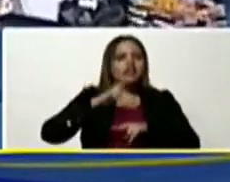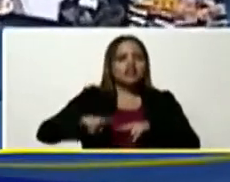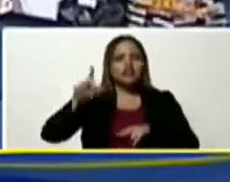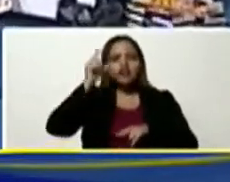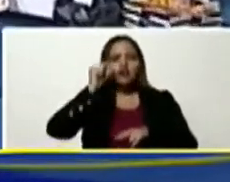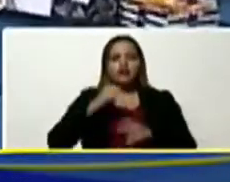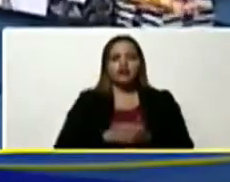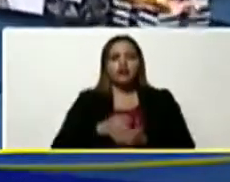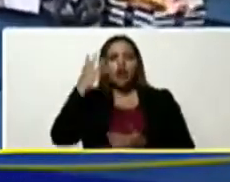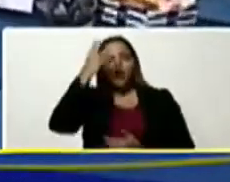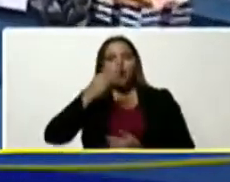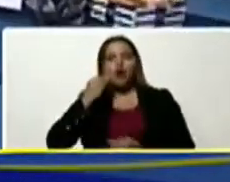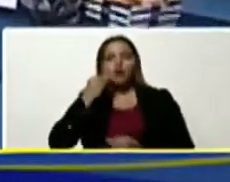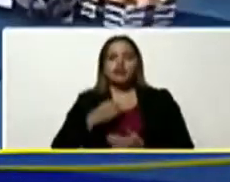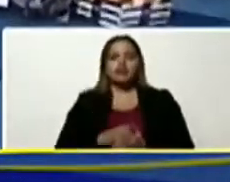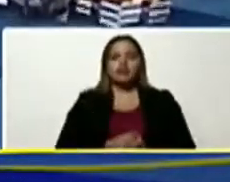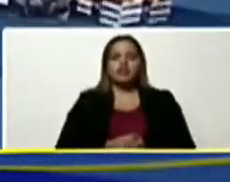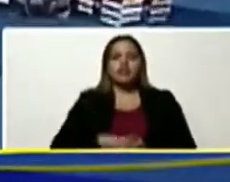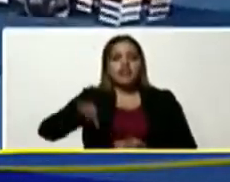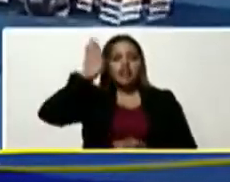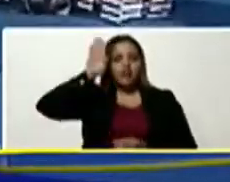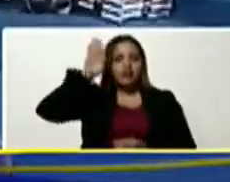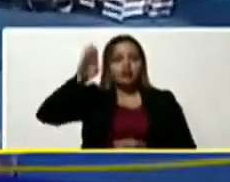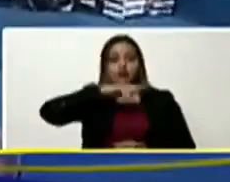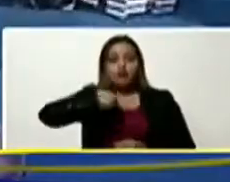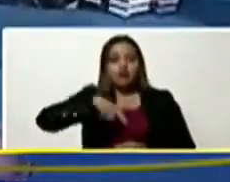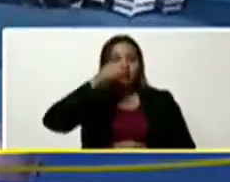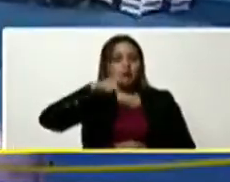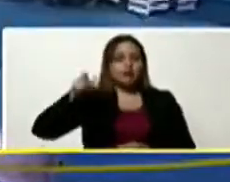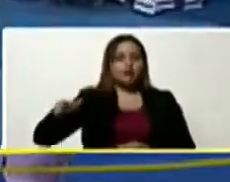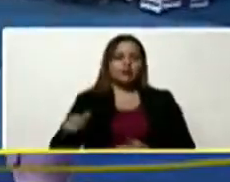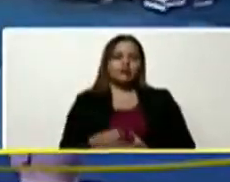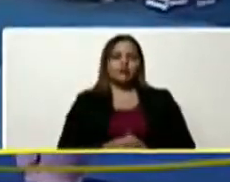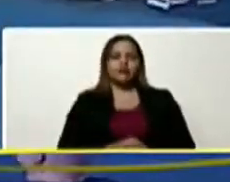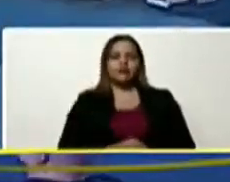niñas, los jóvenes y del futuro de nuestros pueblos.